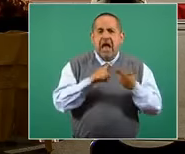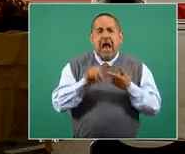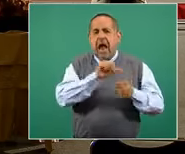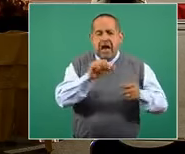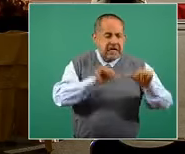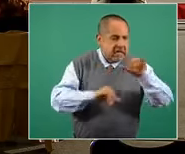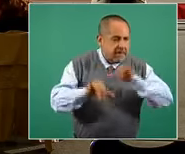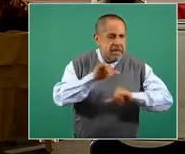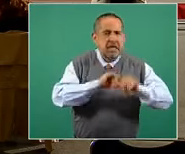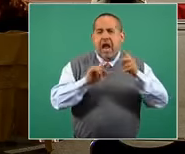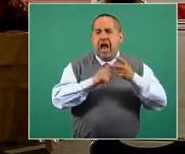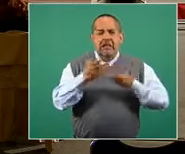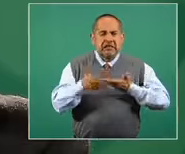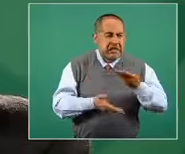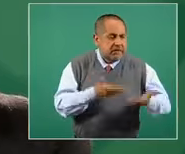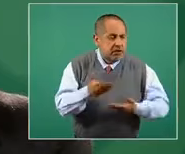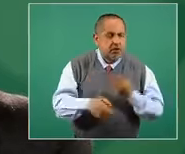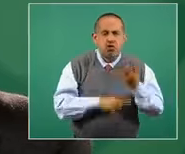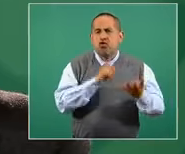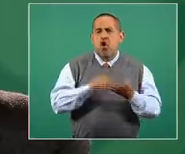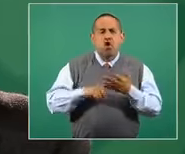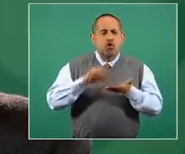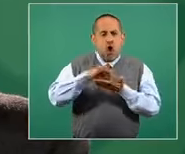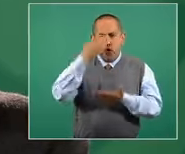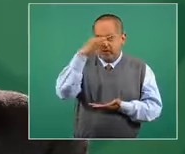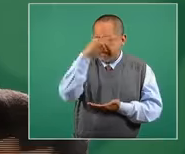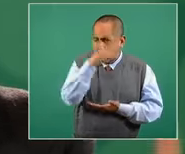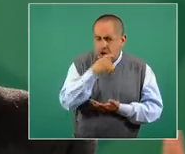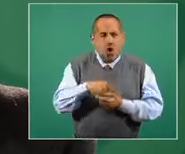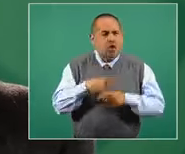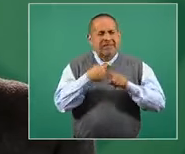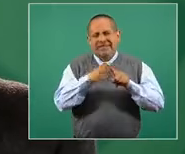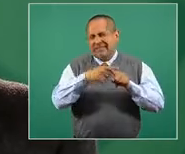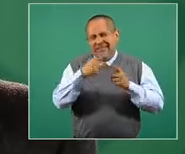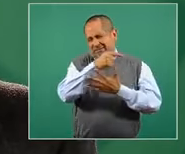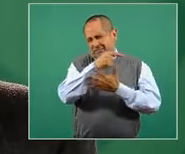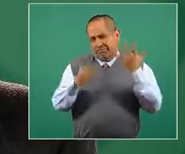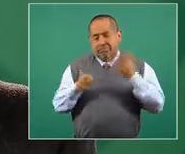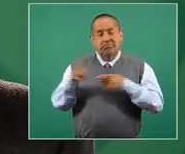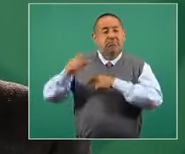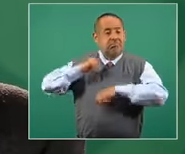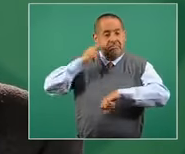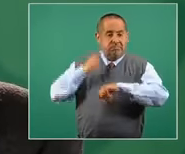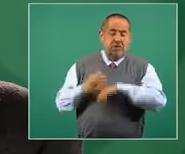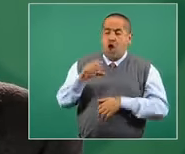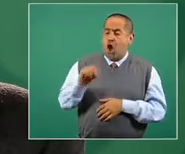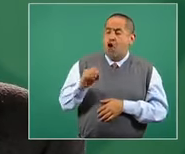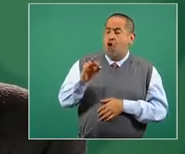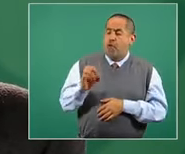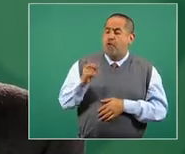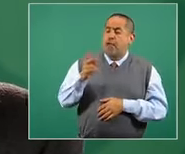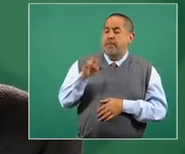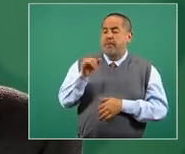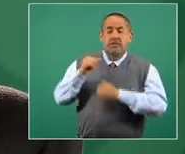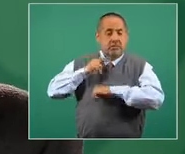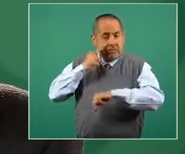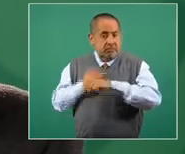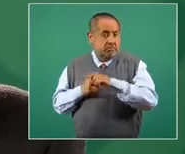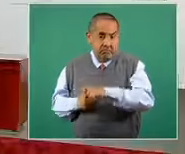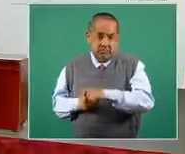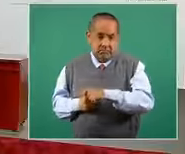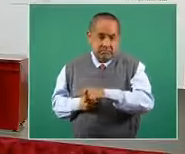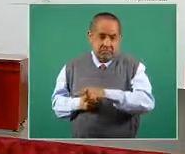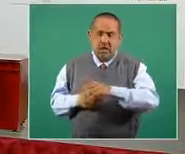química, los servicios, los cosméticos, todo lo que pasa por COFEPRIS. Y hemos hecho, para lograr